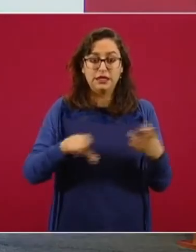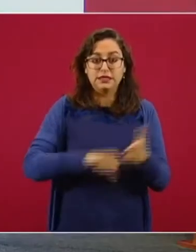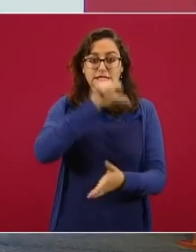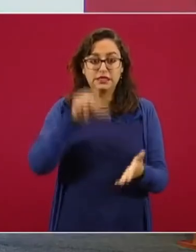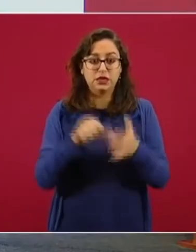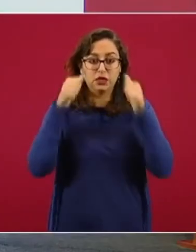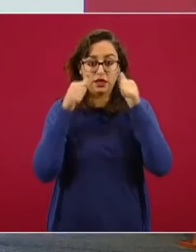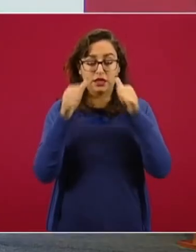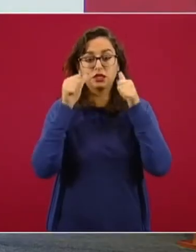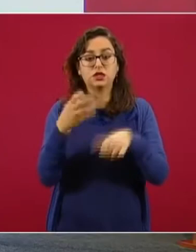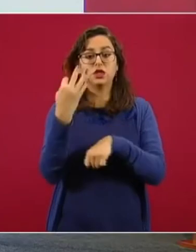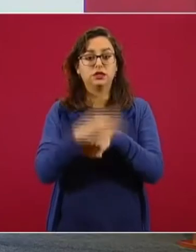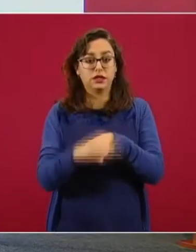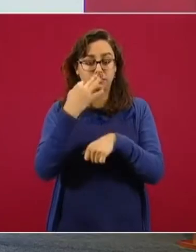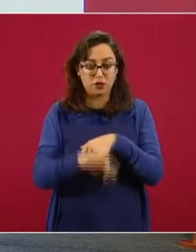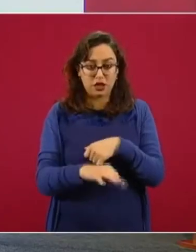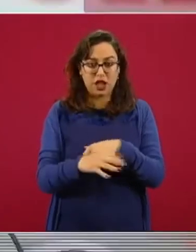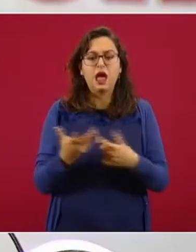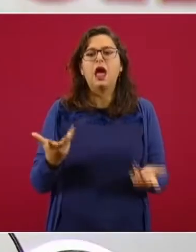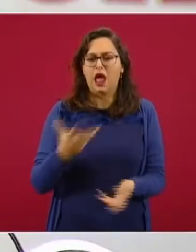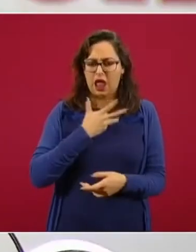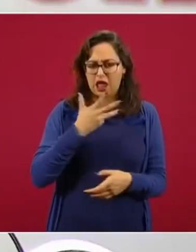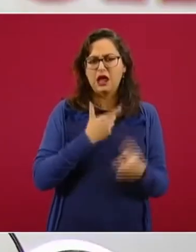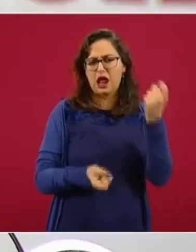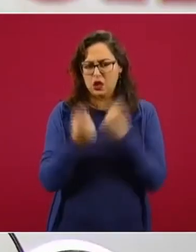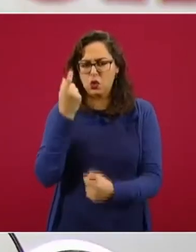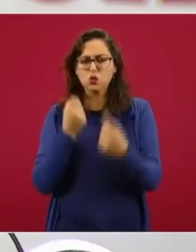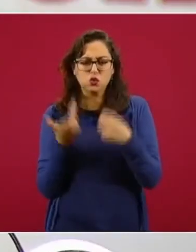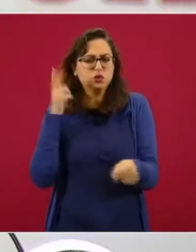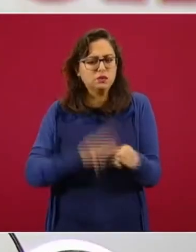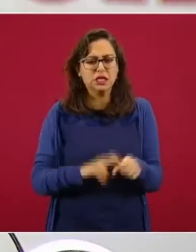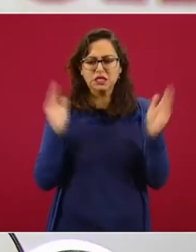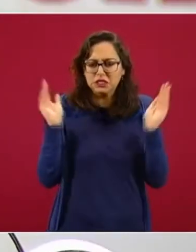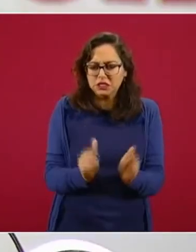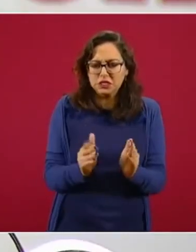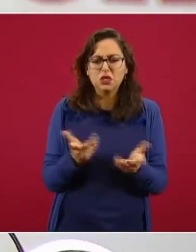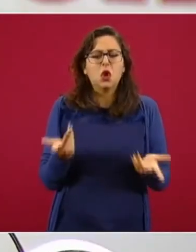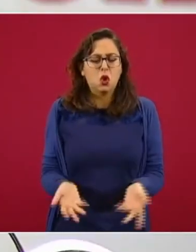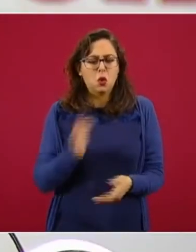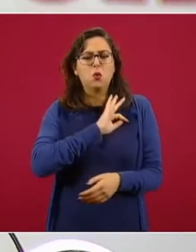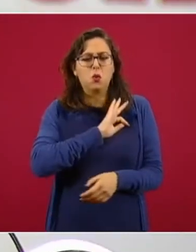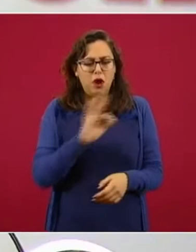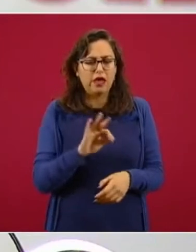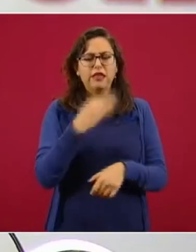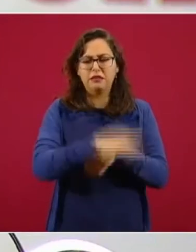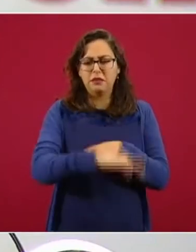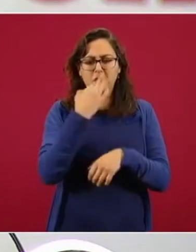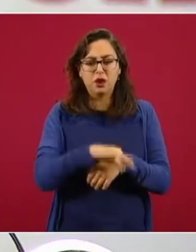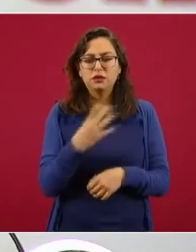temporal. Hay unidades de atención temporal que pueden dar, por ejemplo, ventilación,